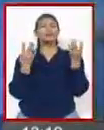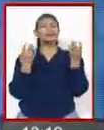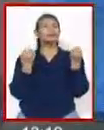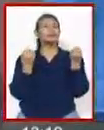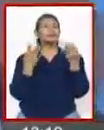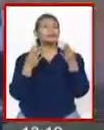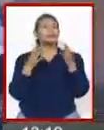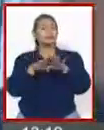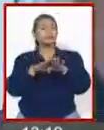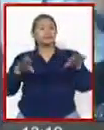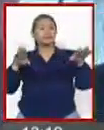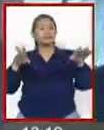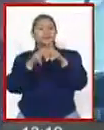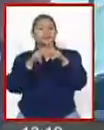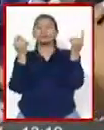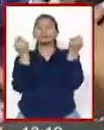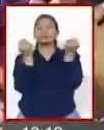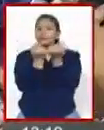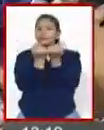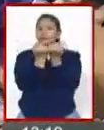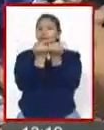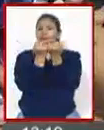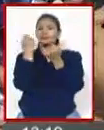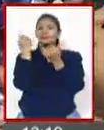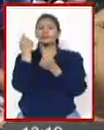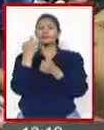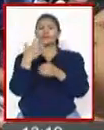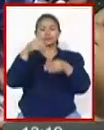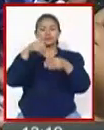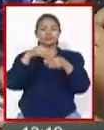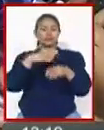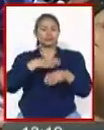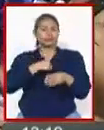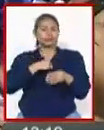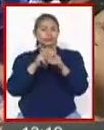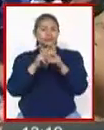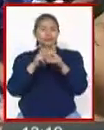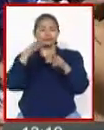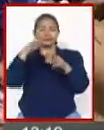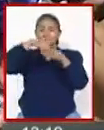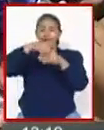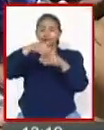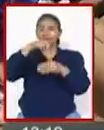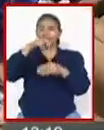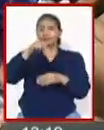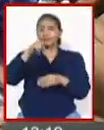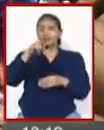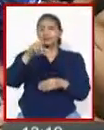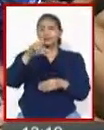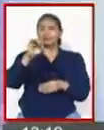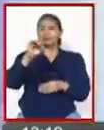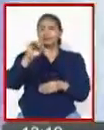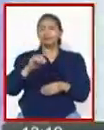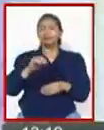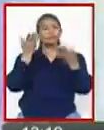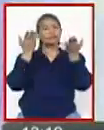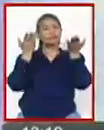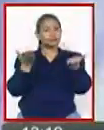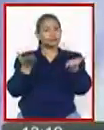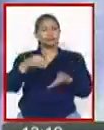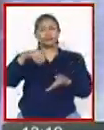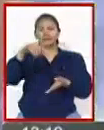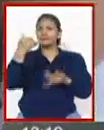cómputo departamental, también está la opción de, por ejemplo, voto blanco, voto nulo, ¿no? Eso es lo que existe. O sea,